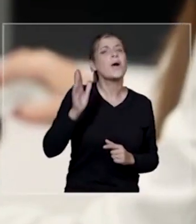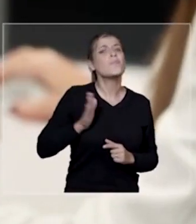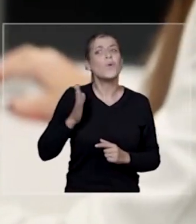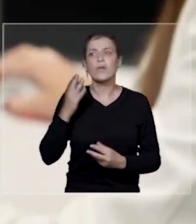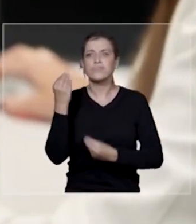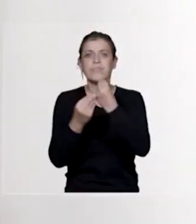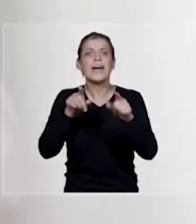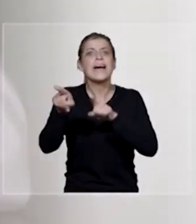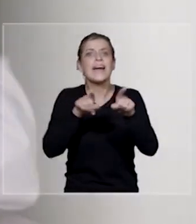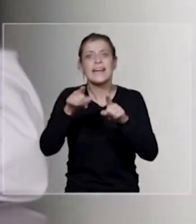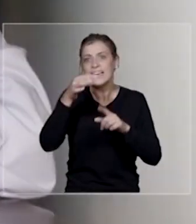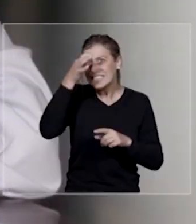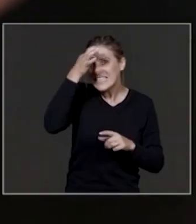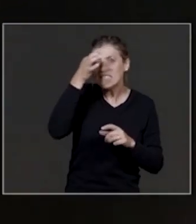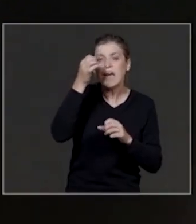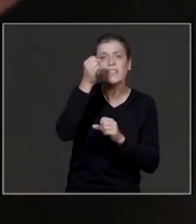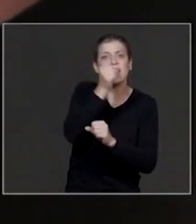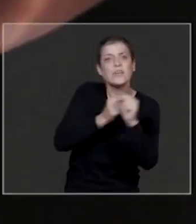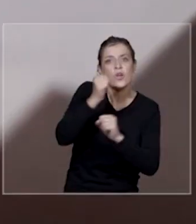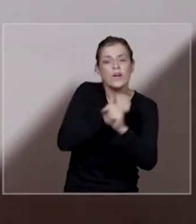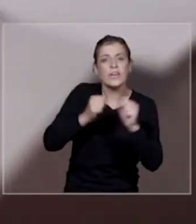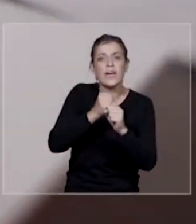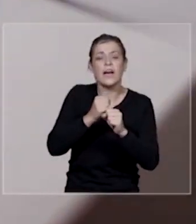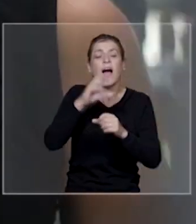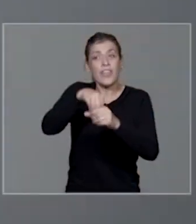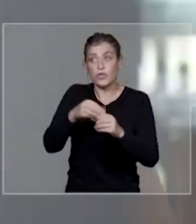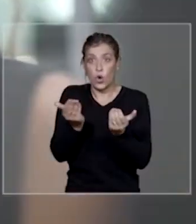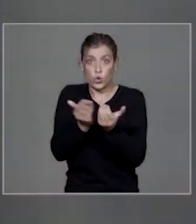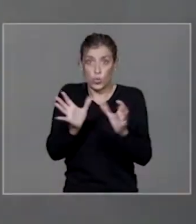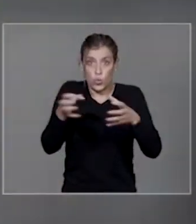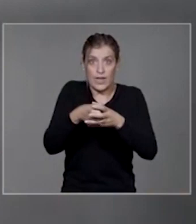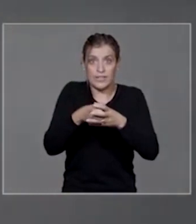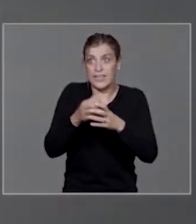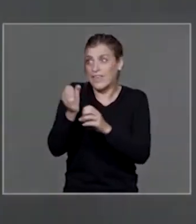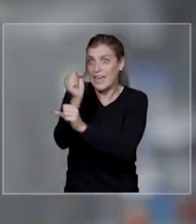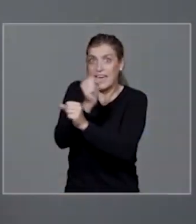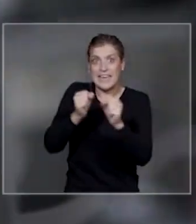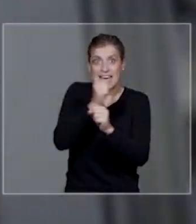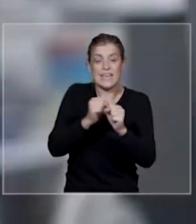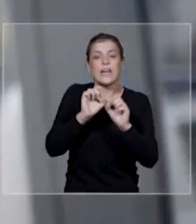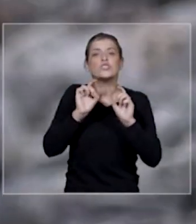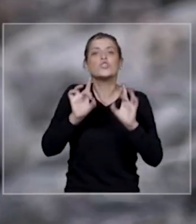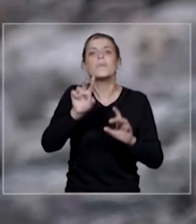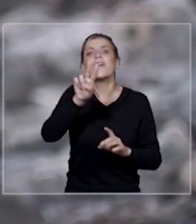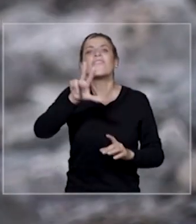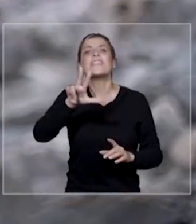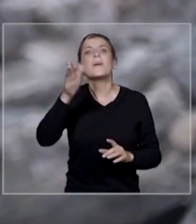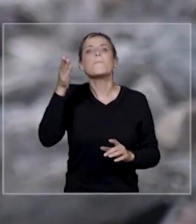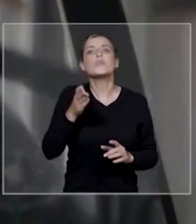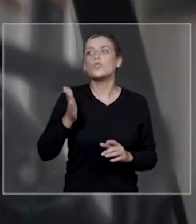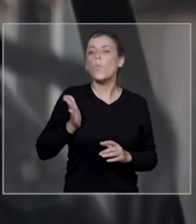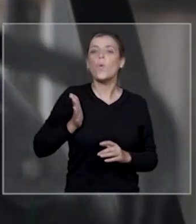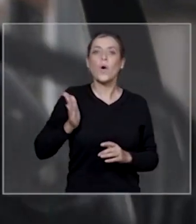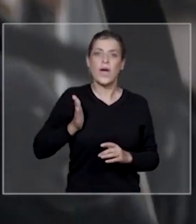detalla hay pocas mujeres en carreras de ciencia y tecnología los empleos relacionado con la ingeniería están entre los mejores pagos del país